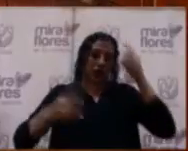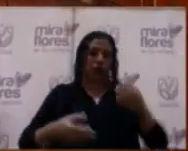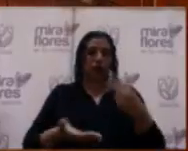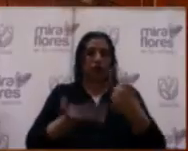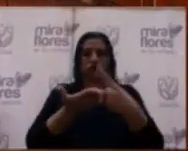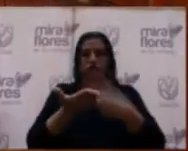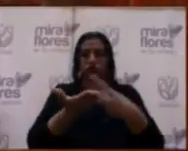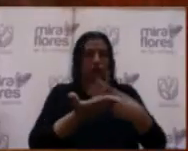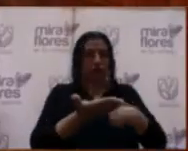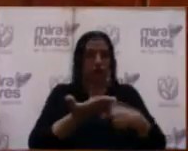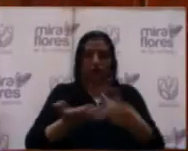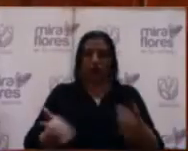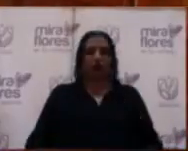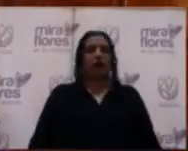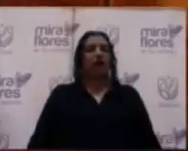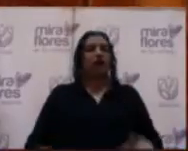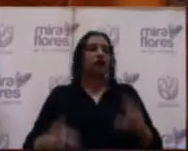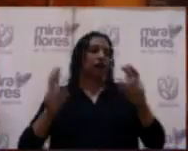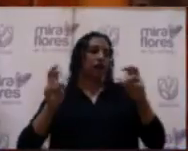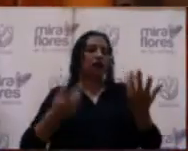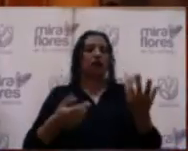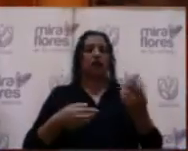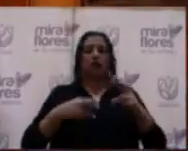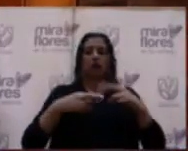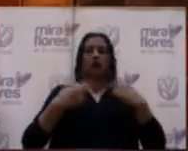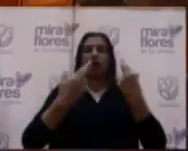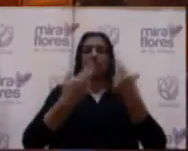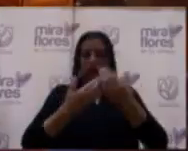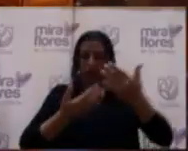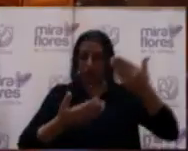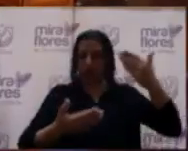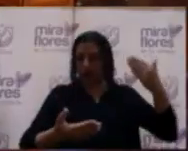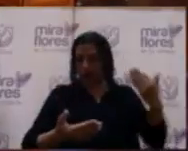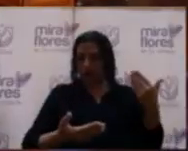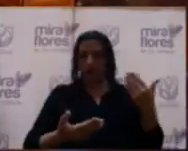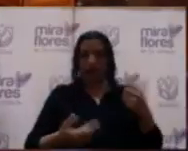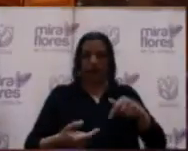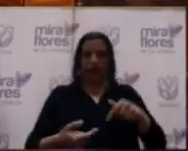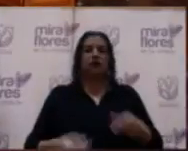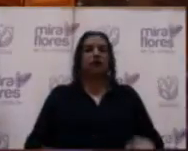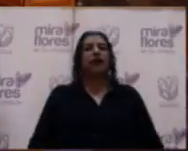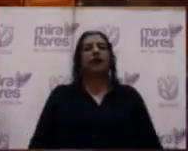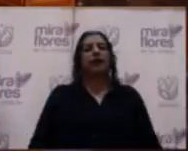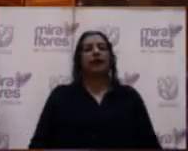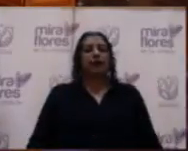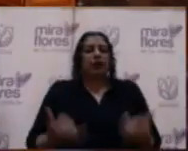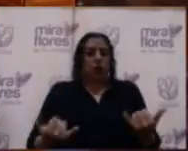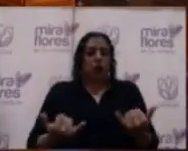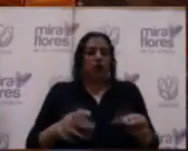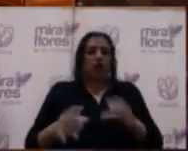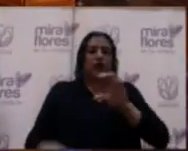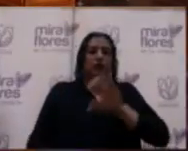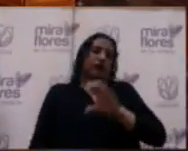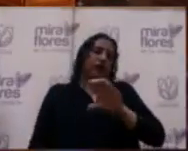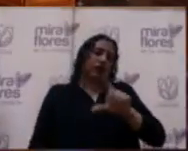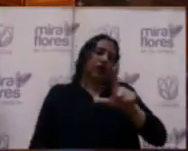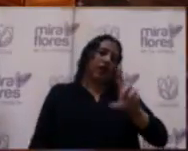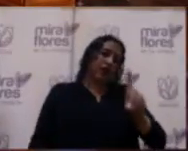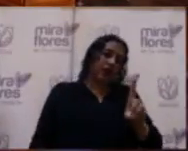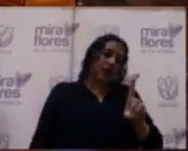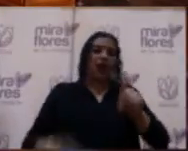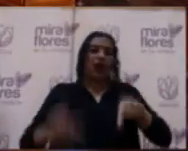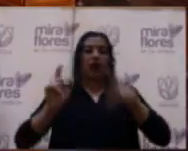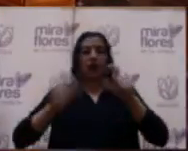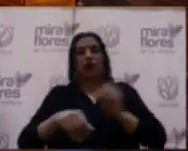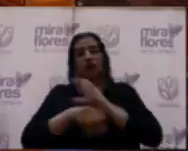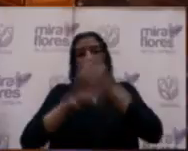debate, esto tiene que ver con la sesión inmediatamente previa realizada del CCLD. Aquellos miembros del